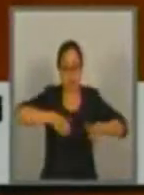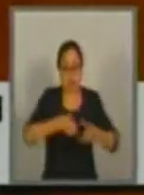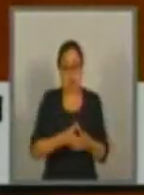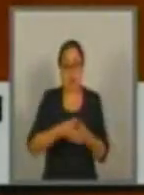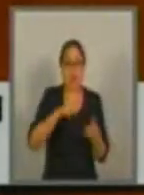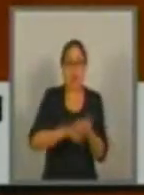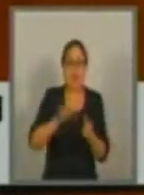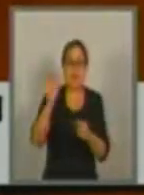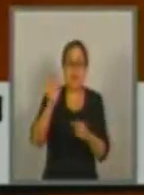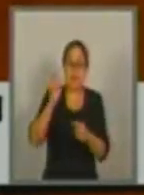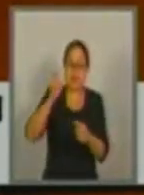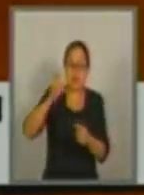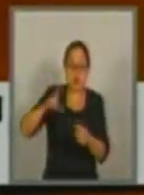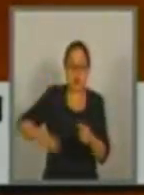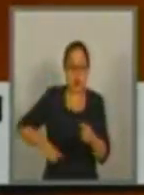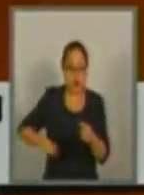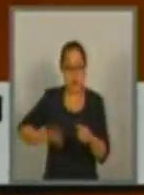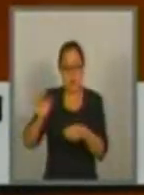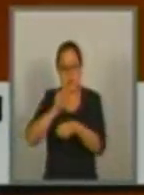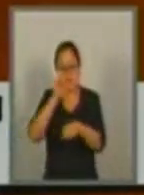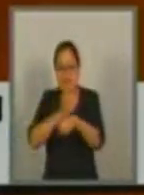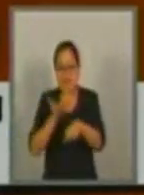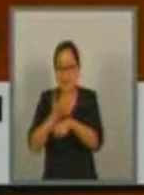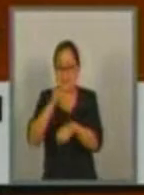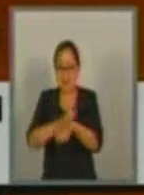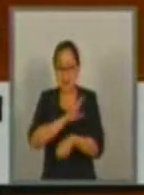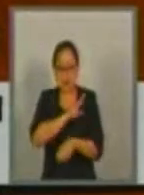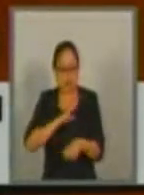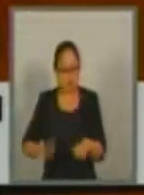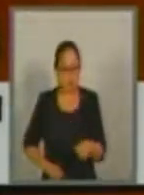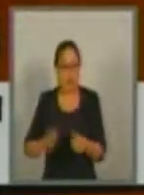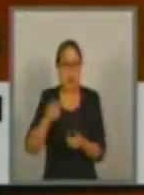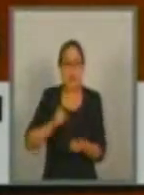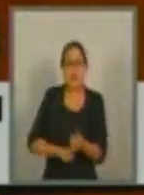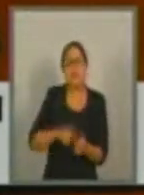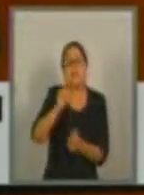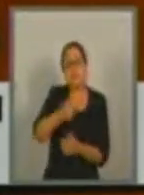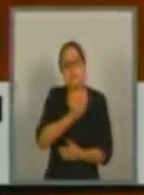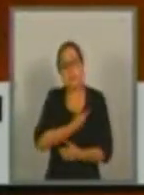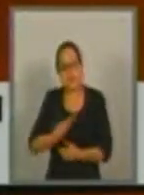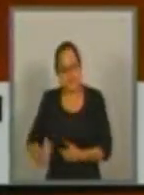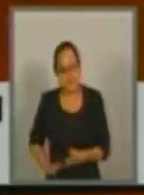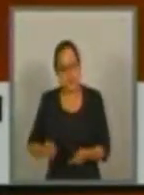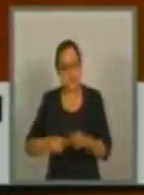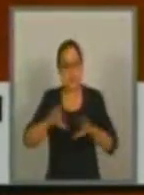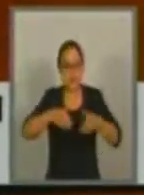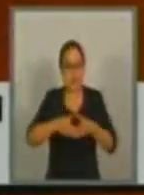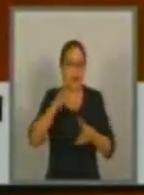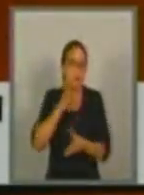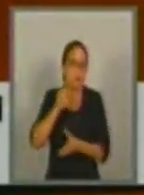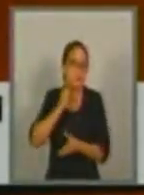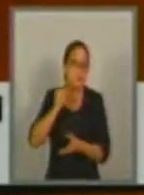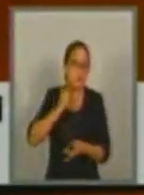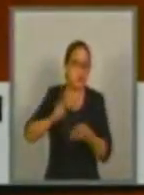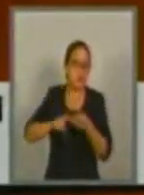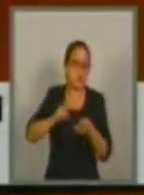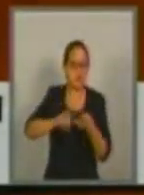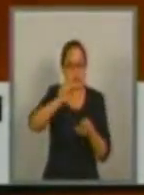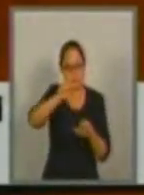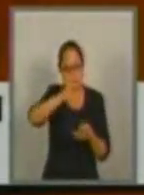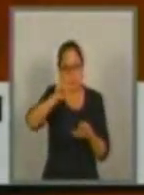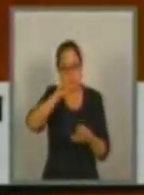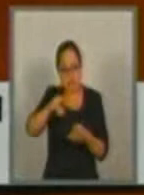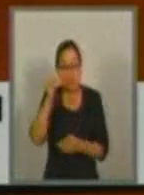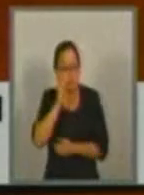los 3 órdenes de gobierno y todos los entes públicos. Esto significa que se va a revisar, auditar